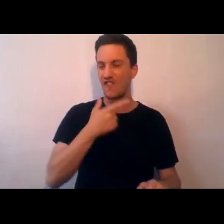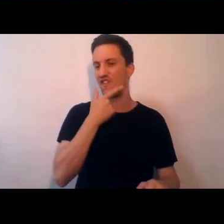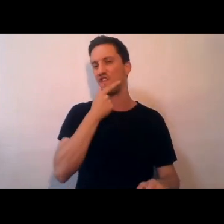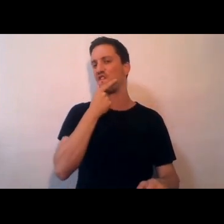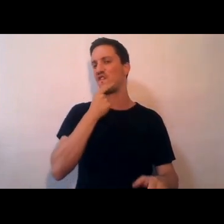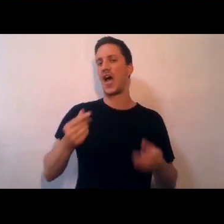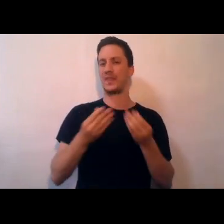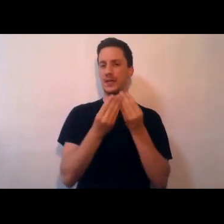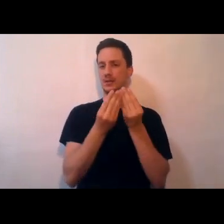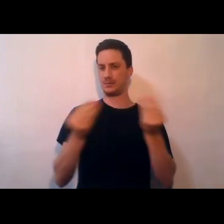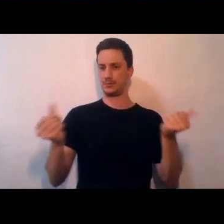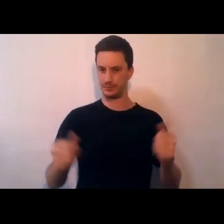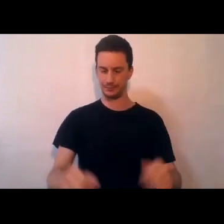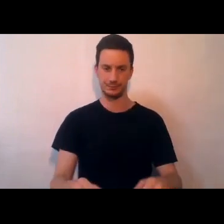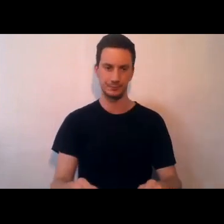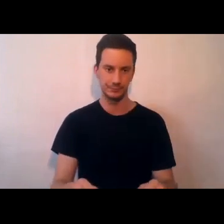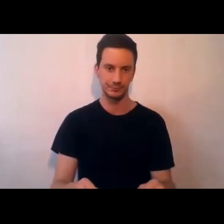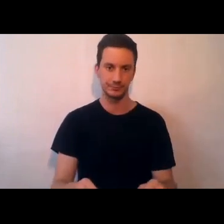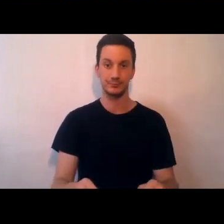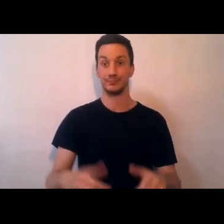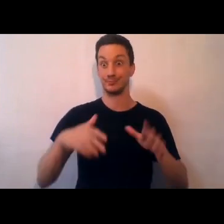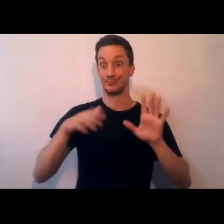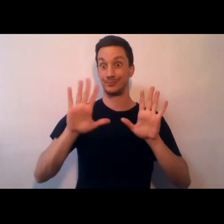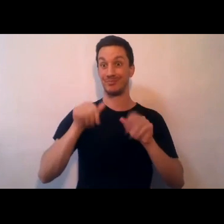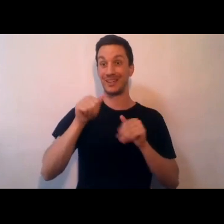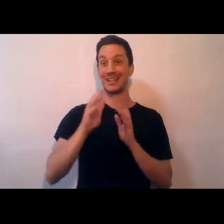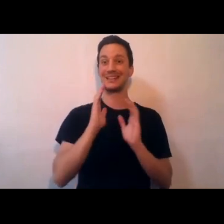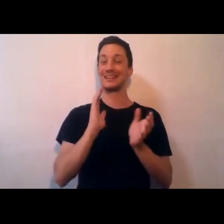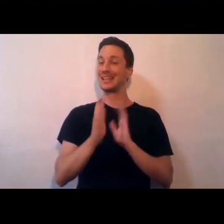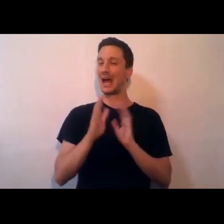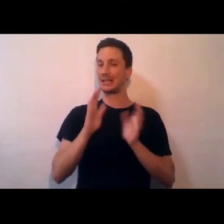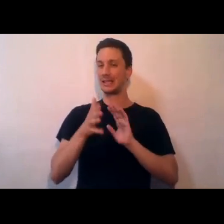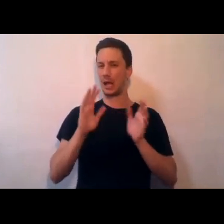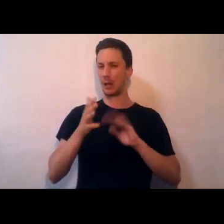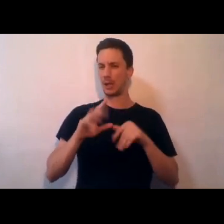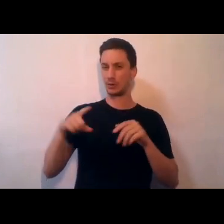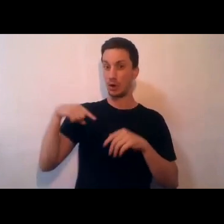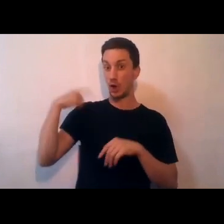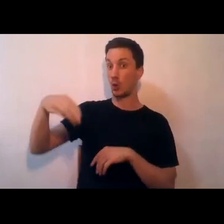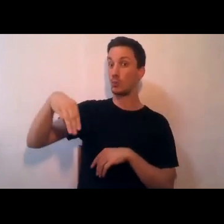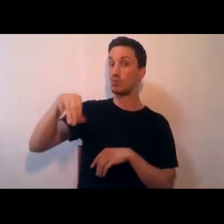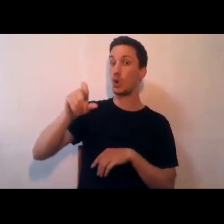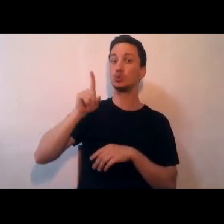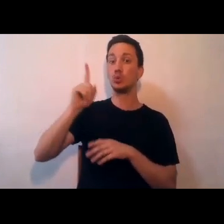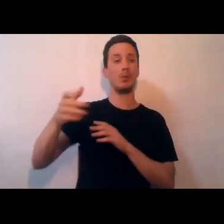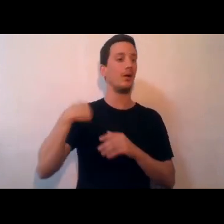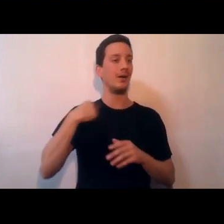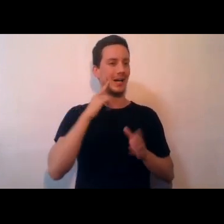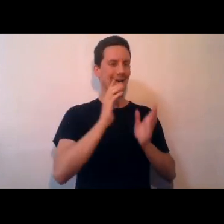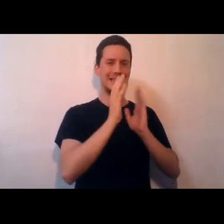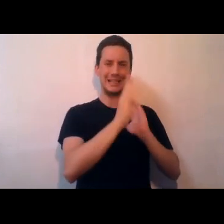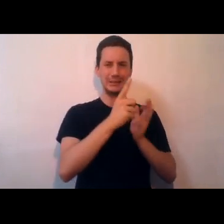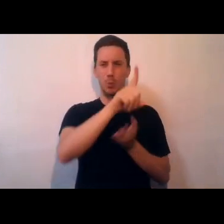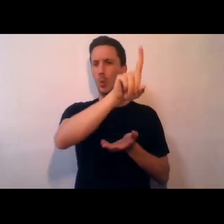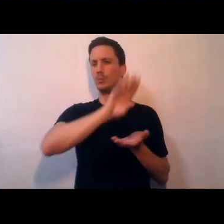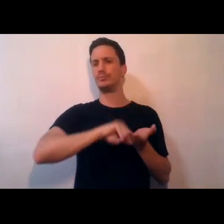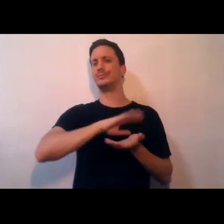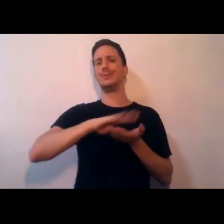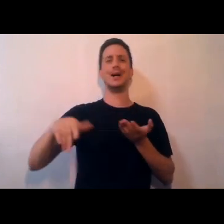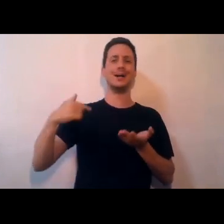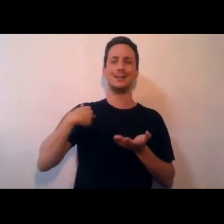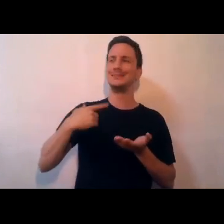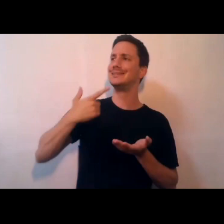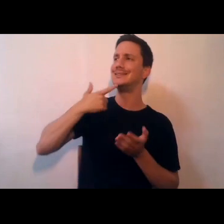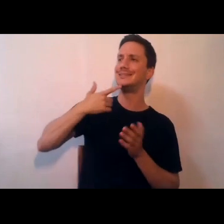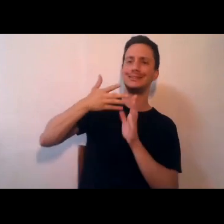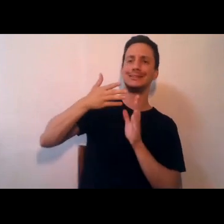enseguida. Entonces, el tratamiento, pues igual que el molusco, ningún tratamiento garantiza que tú elimines el virus, o sea que